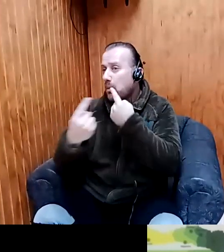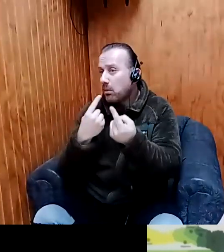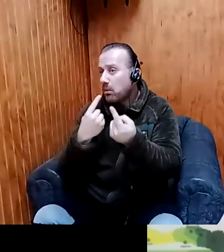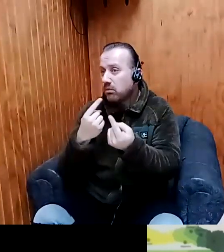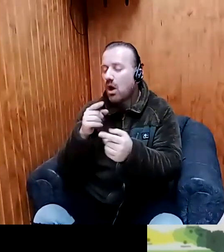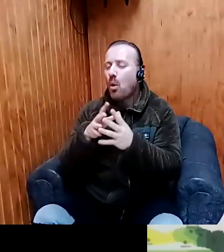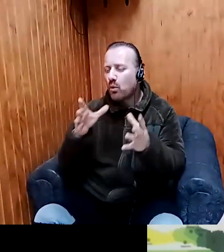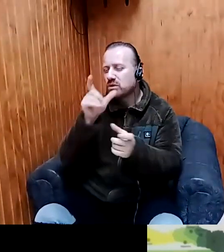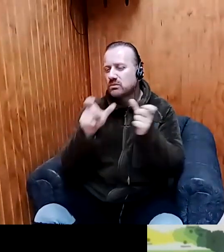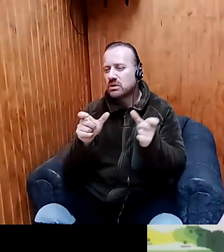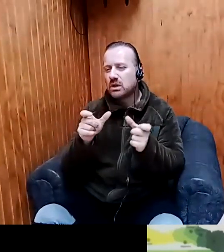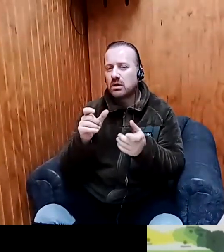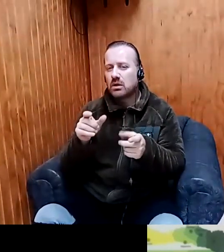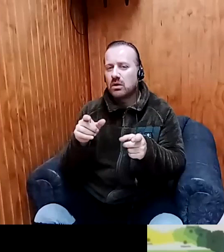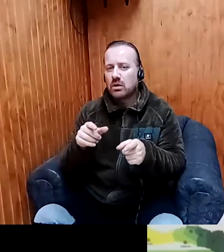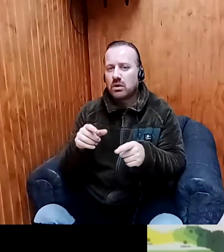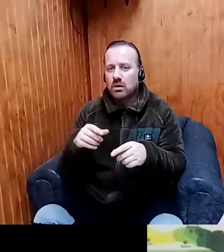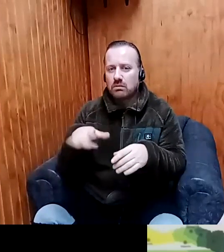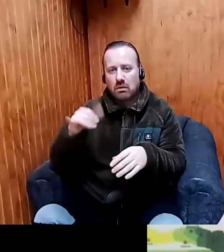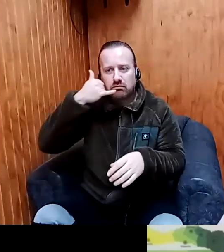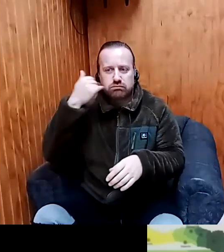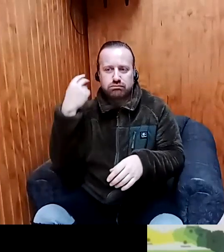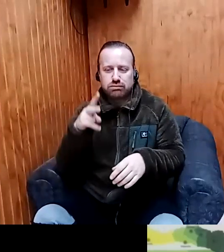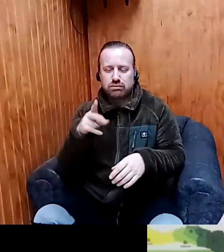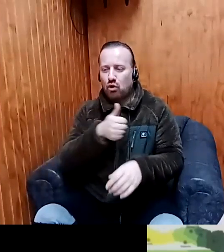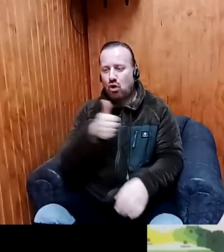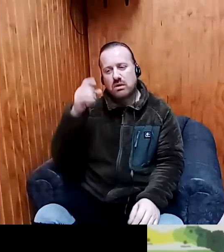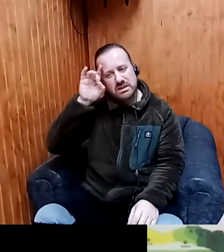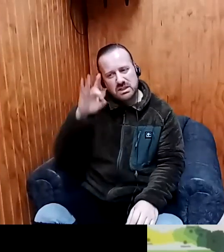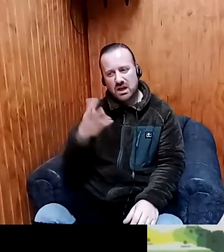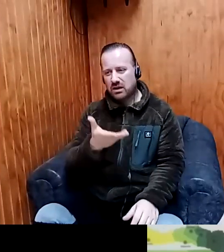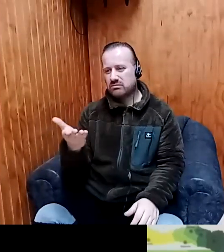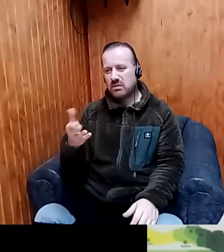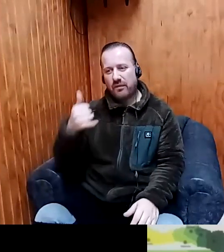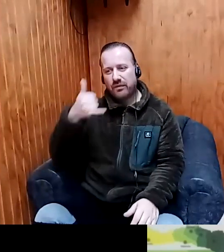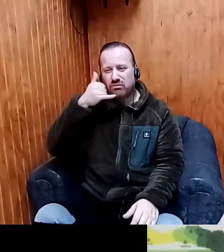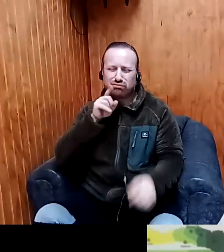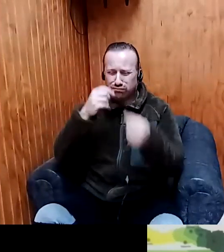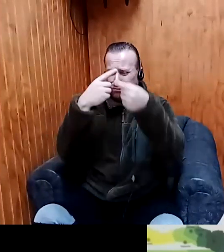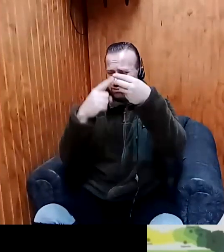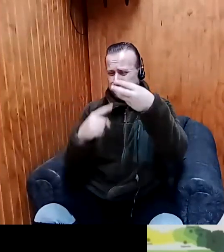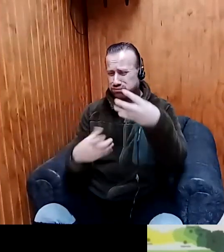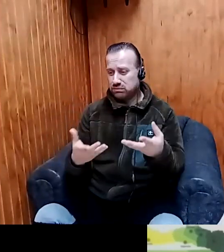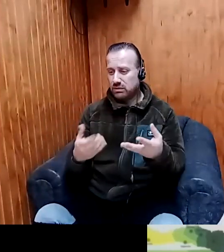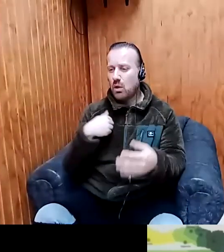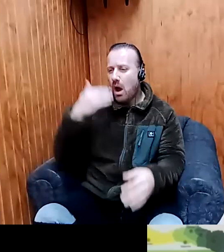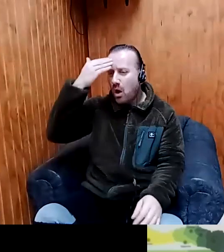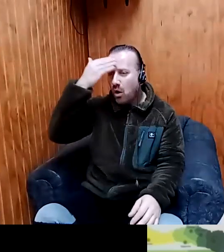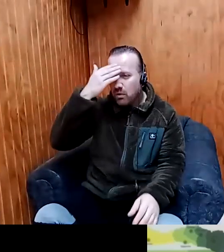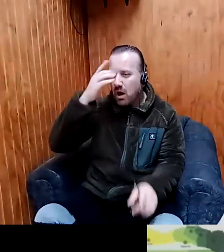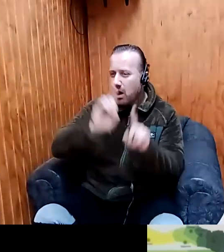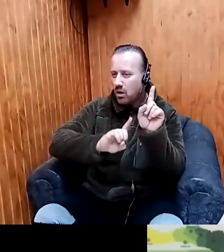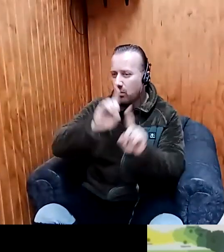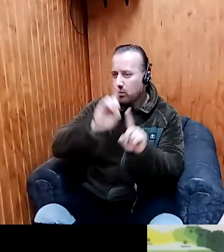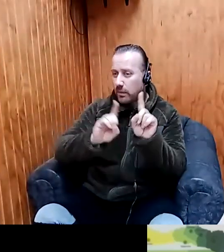de m-learning, ¿no? De enseñar con el móvil. Y eso lo doy por supuesto. Es evidente que el móvil tiene una infinidad. A mí me preocupan aquellas que dan... Me